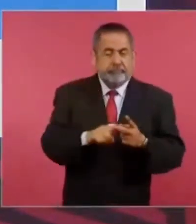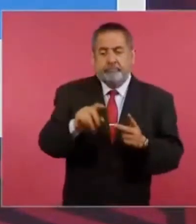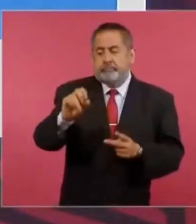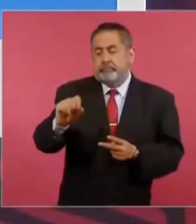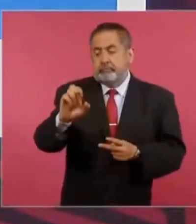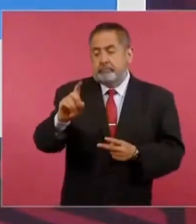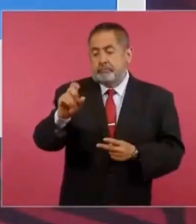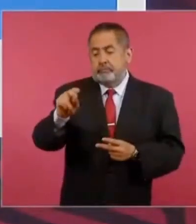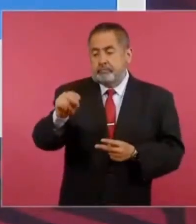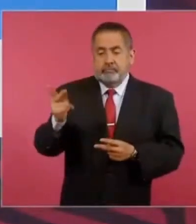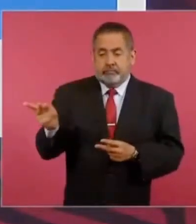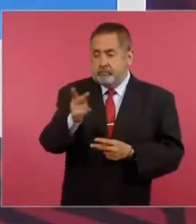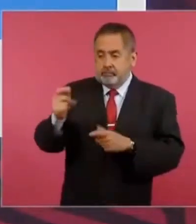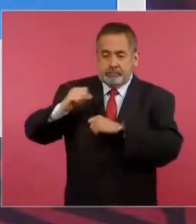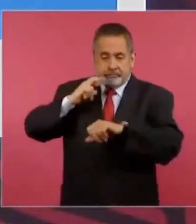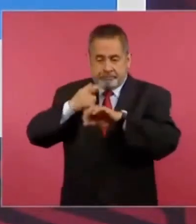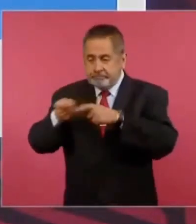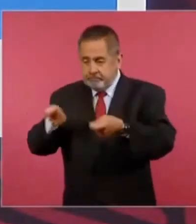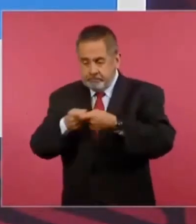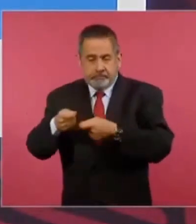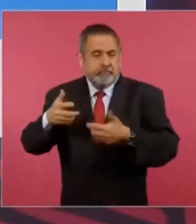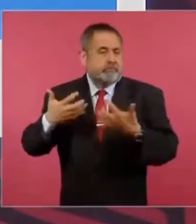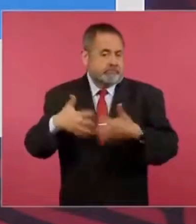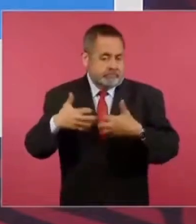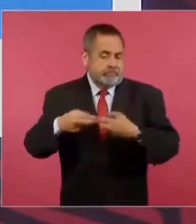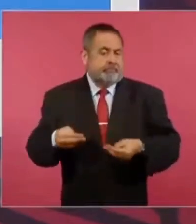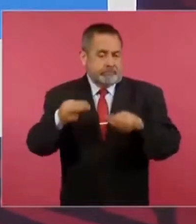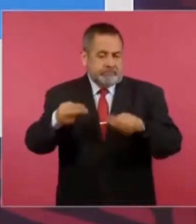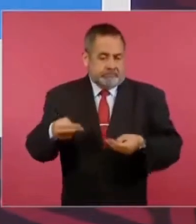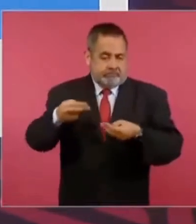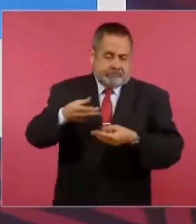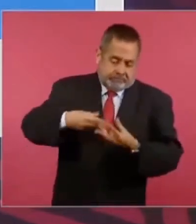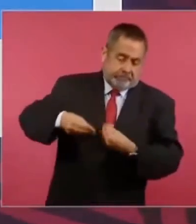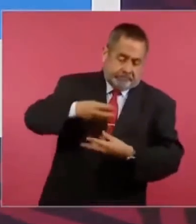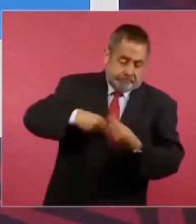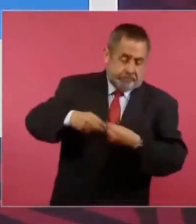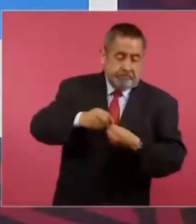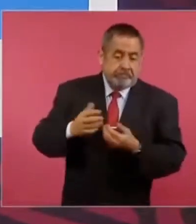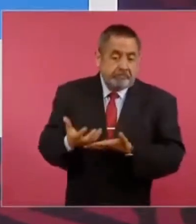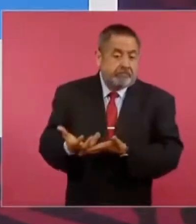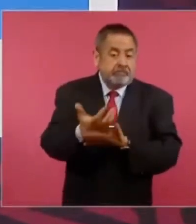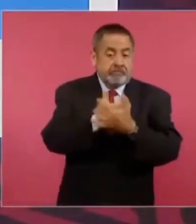Defensa, sus utilidades van a ir a este fondo.